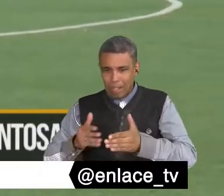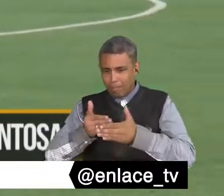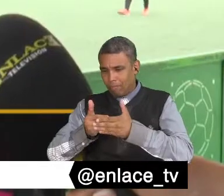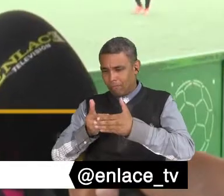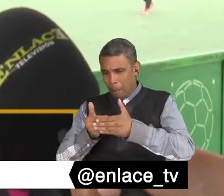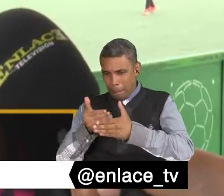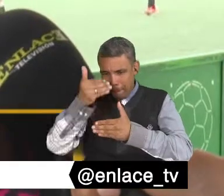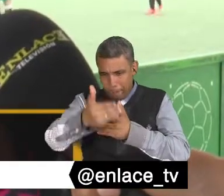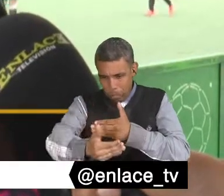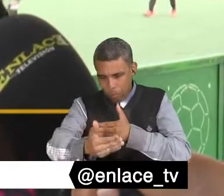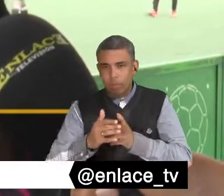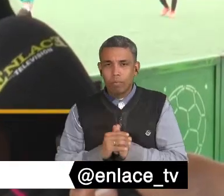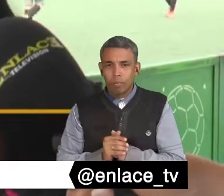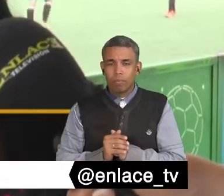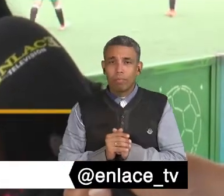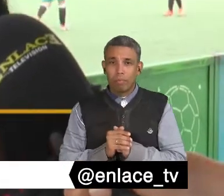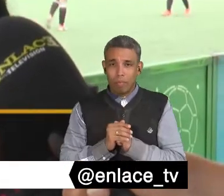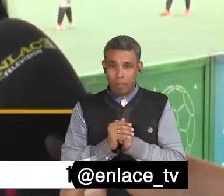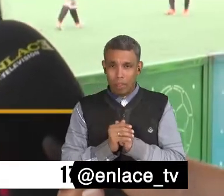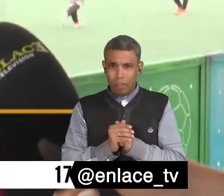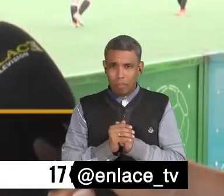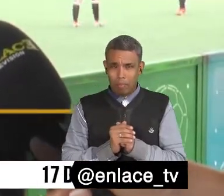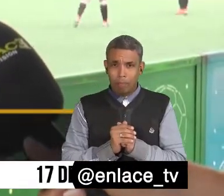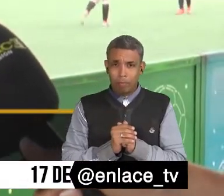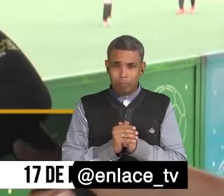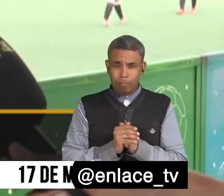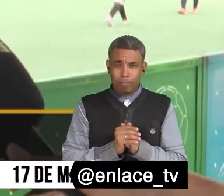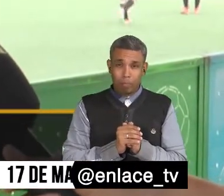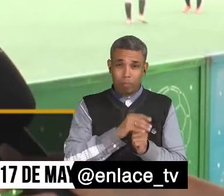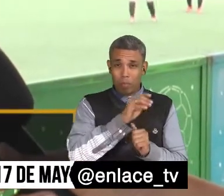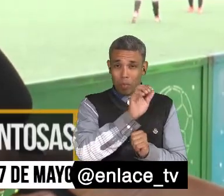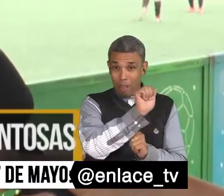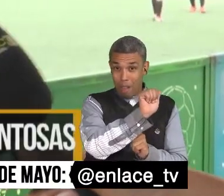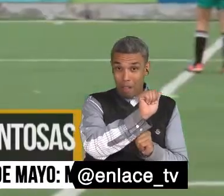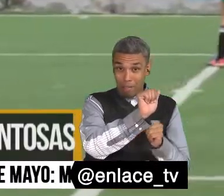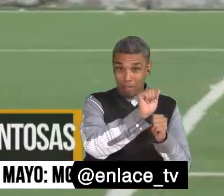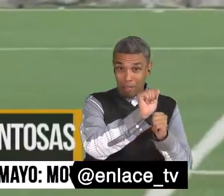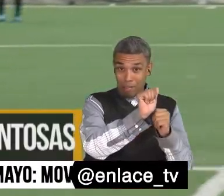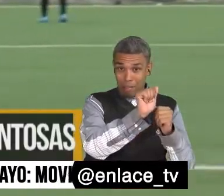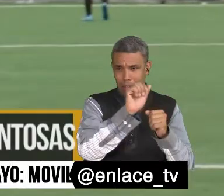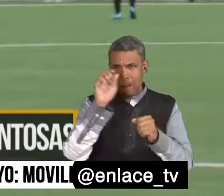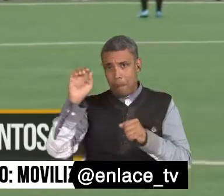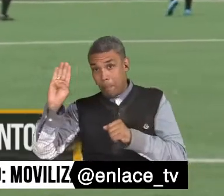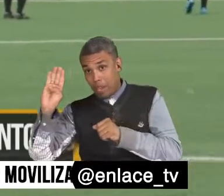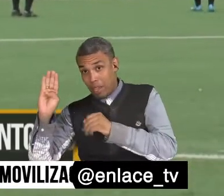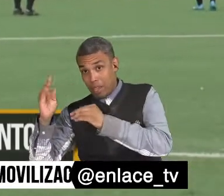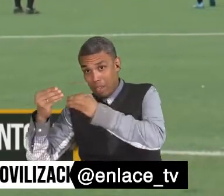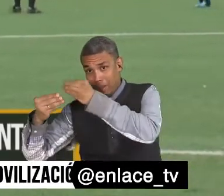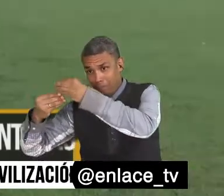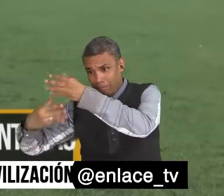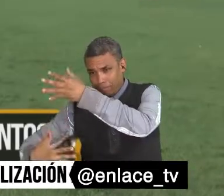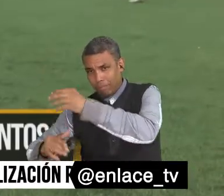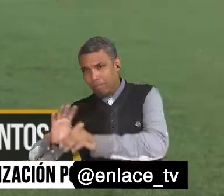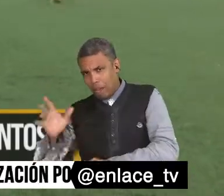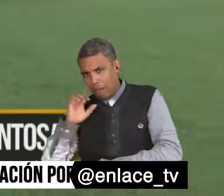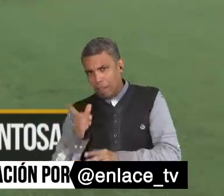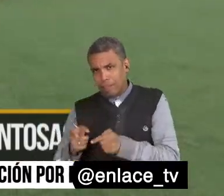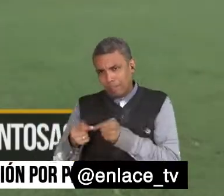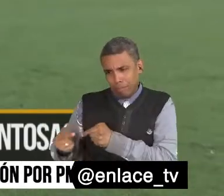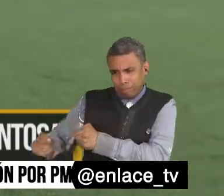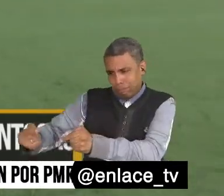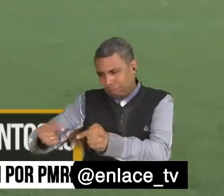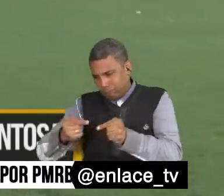En el grupo B ya están los 4 clasificados y estamos esperando pues los resultados de este. Este torneo está en ronda de todos contra todos, ronda que termina